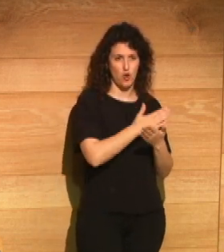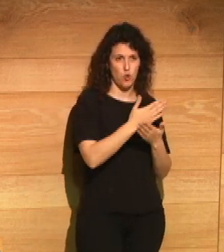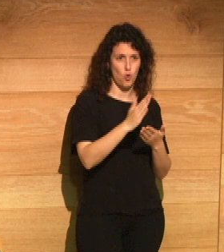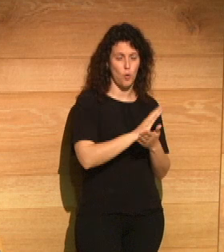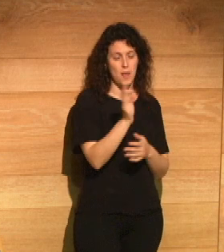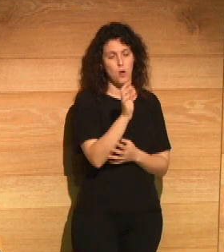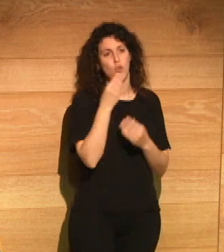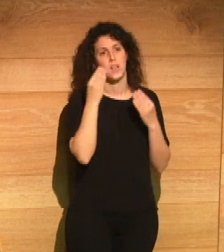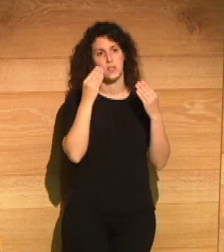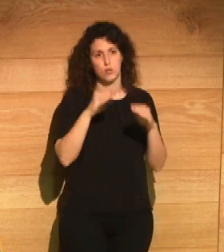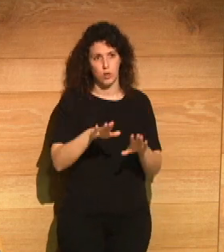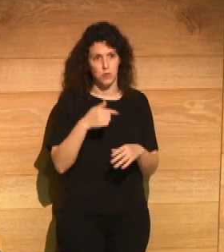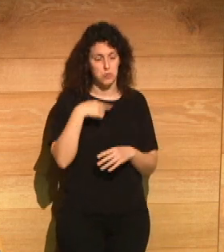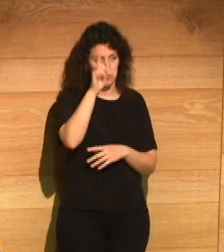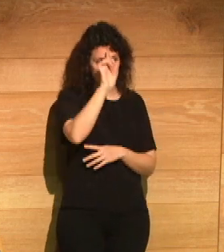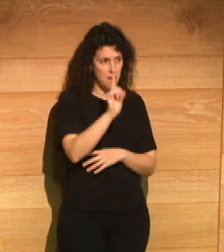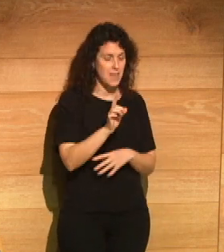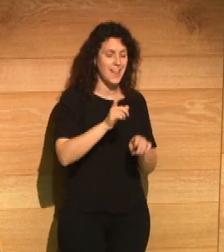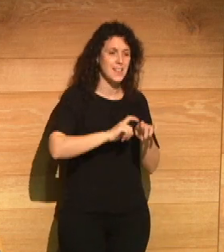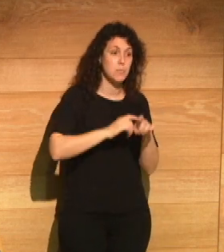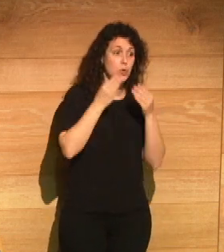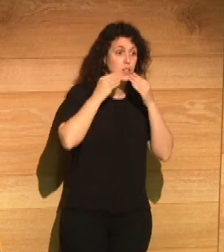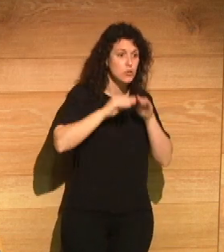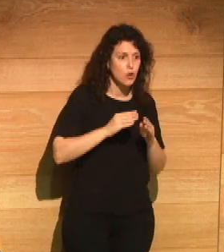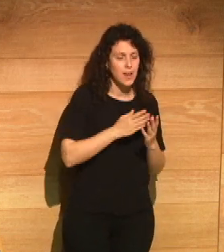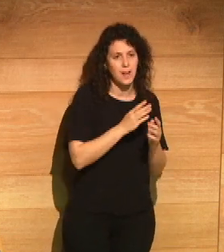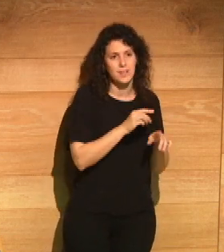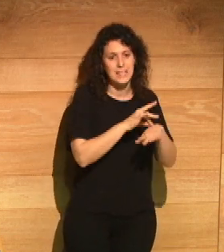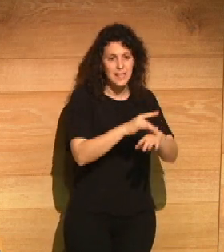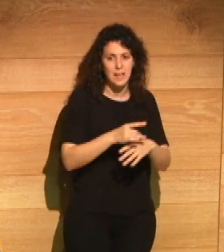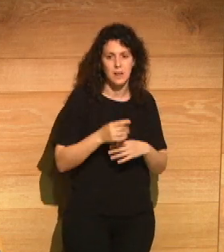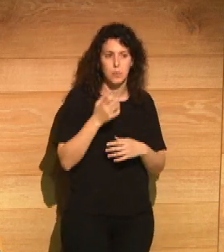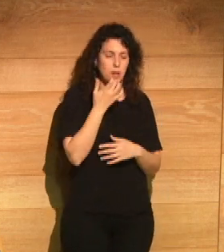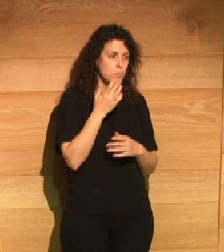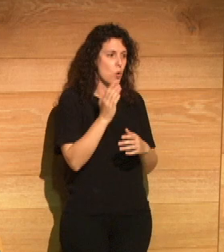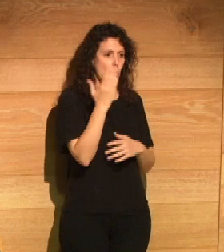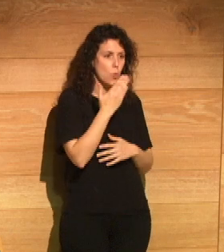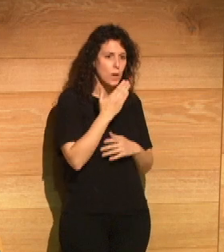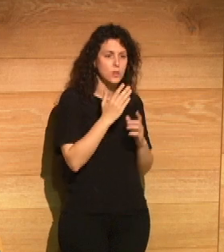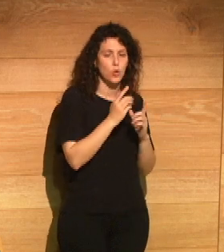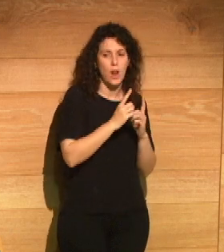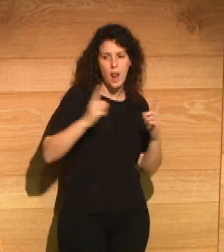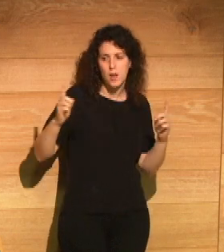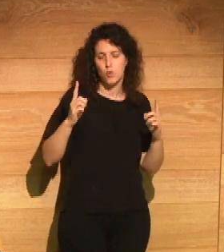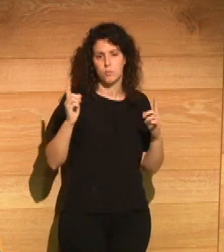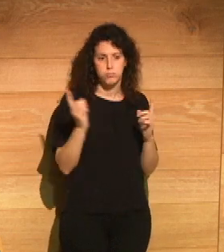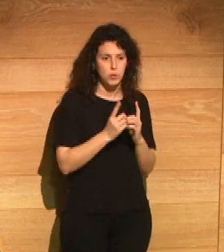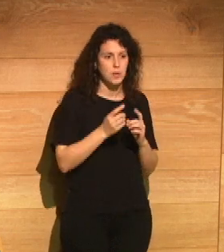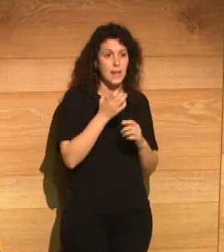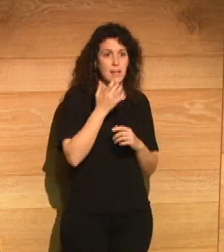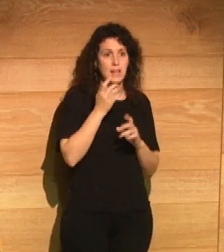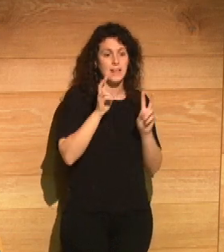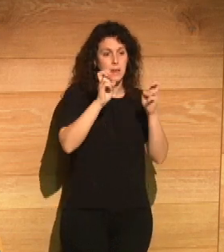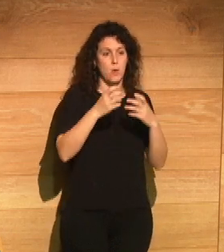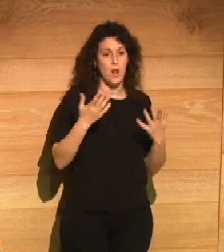una historia, no tenía claro qué tipo de historia sería, si sería un cuento largo o una novela sobre una niña muy pequeña